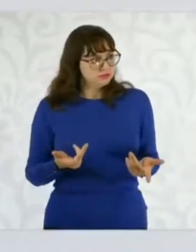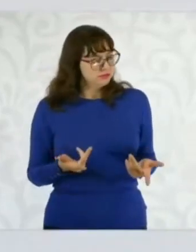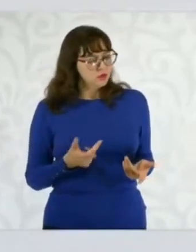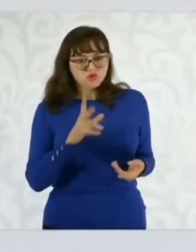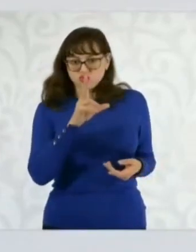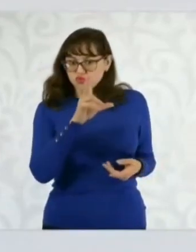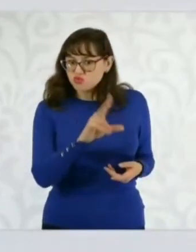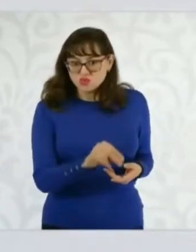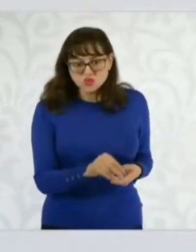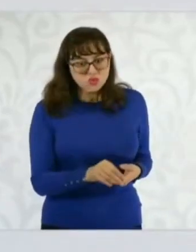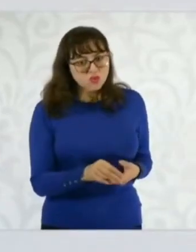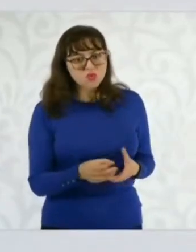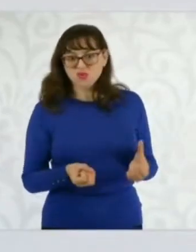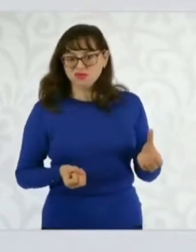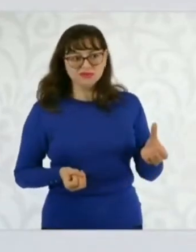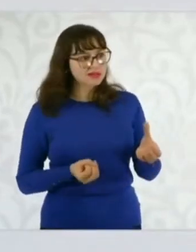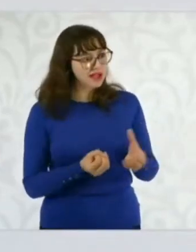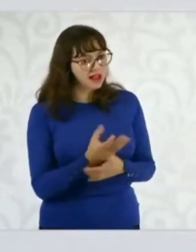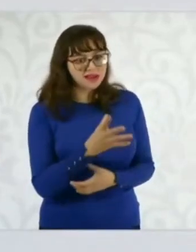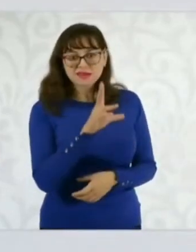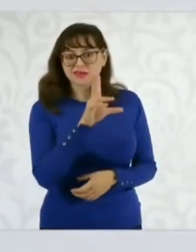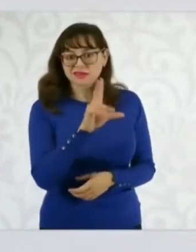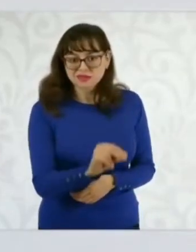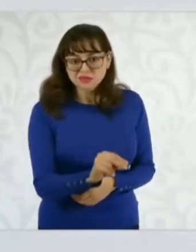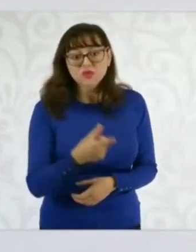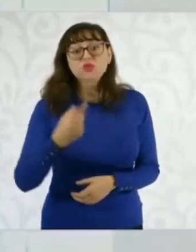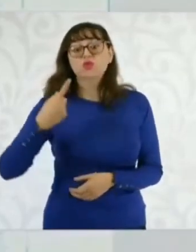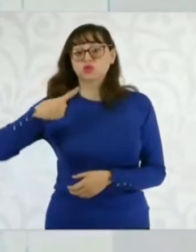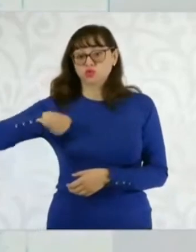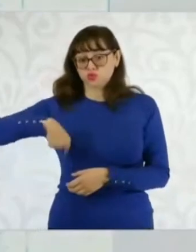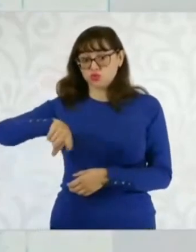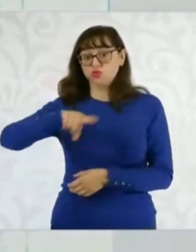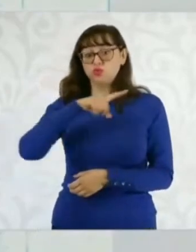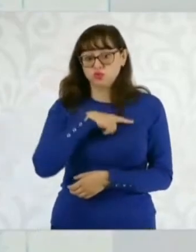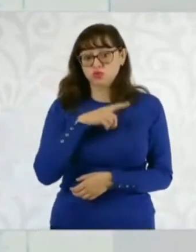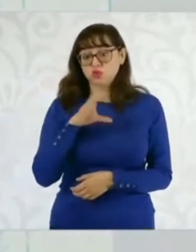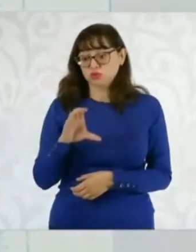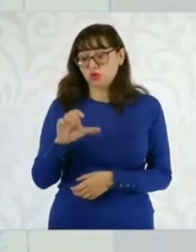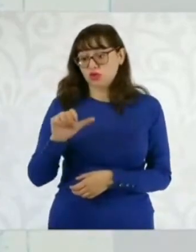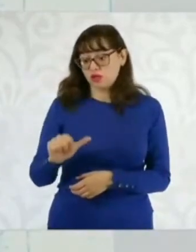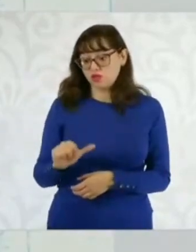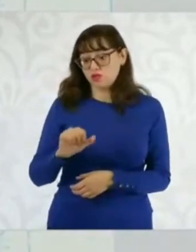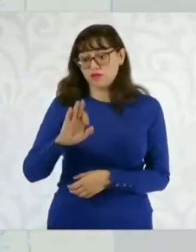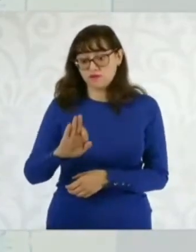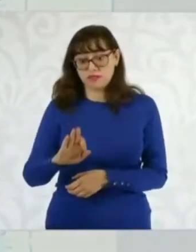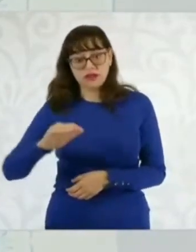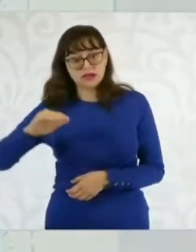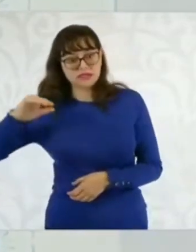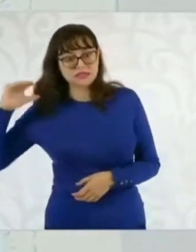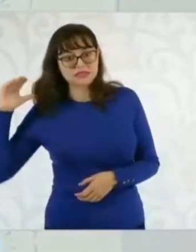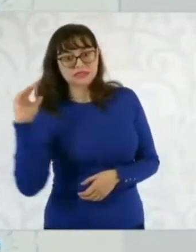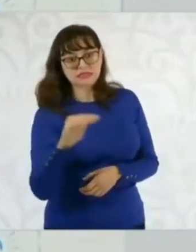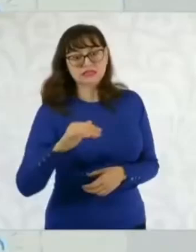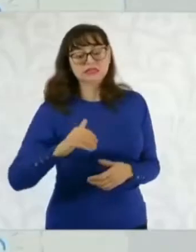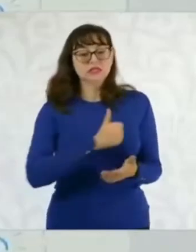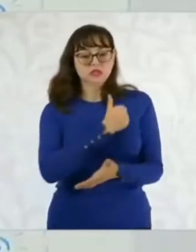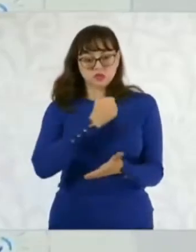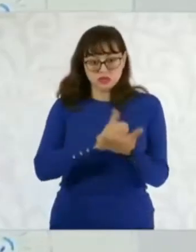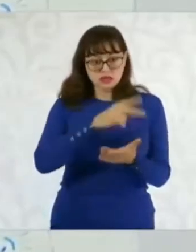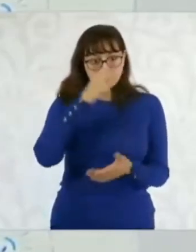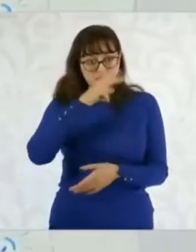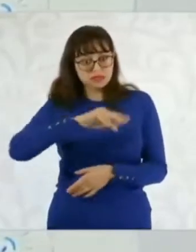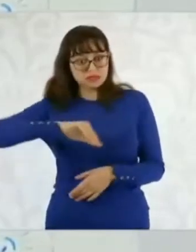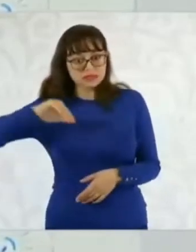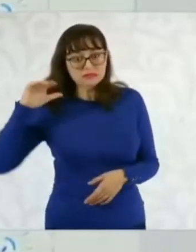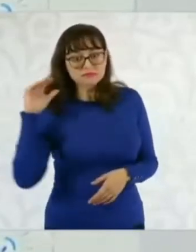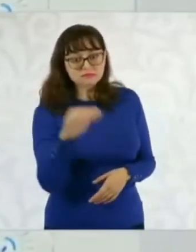queja ante el Consejo de la Judicatura del Tribunal de Justicia de la Ciudad de México